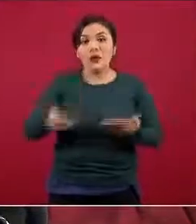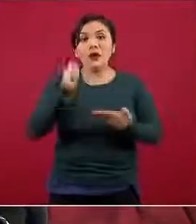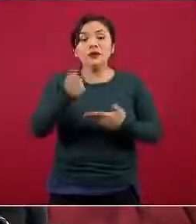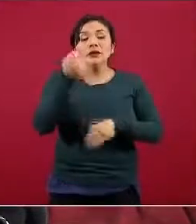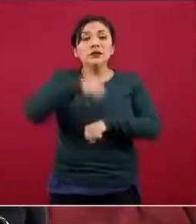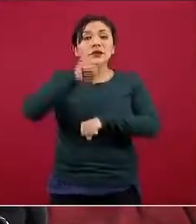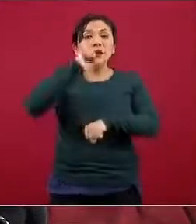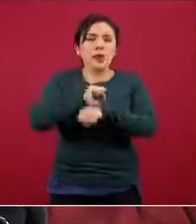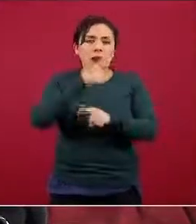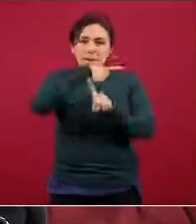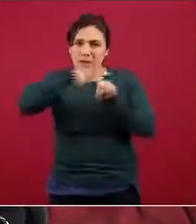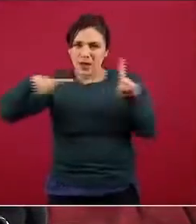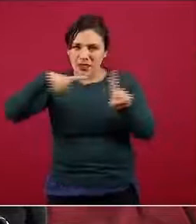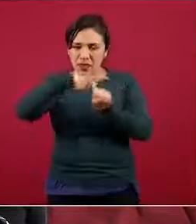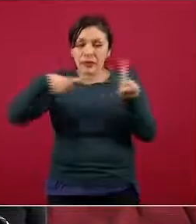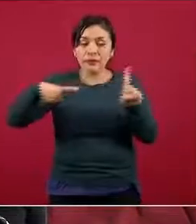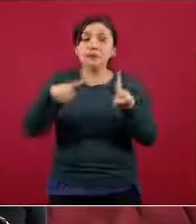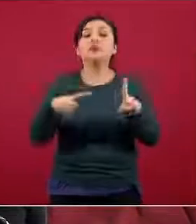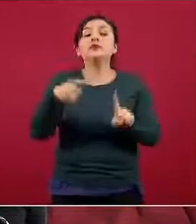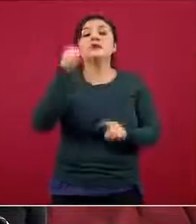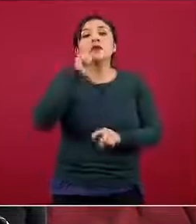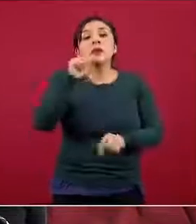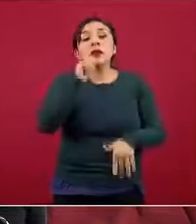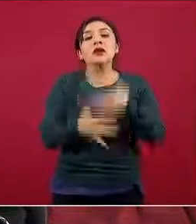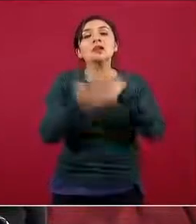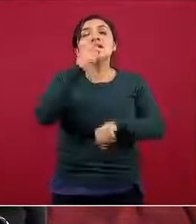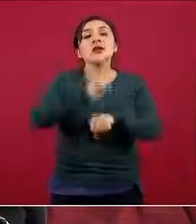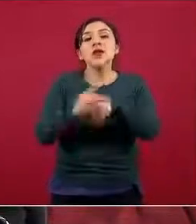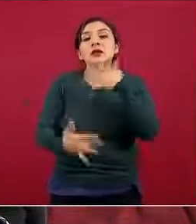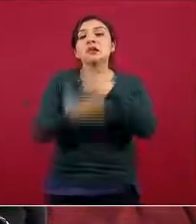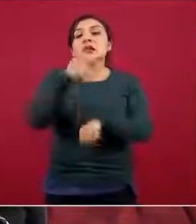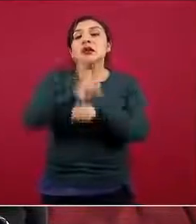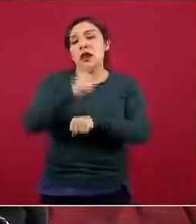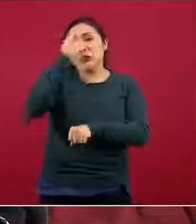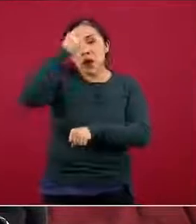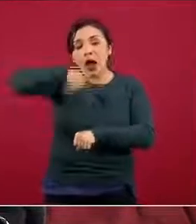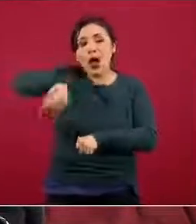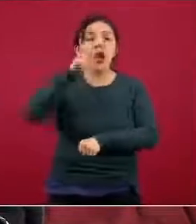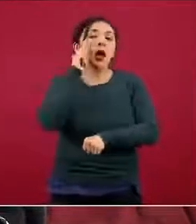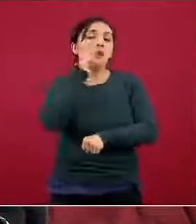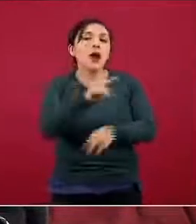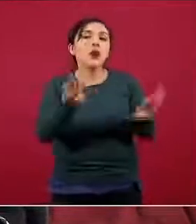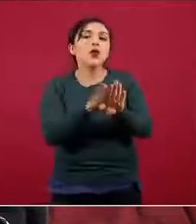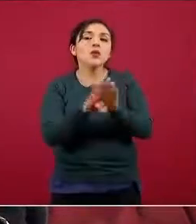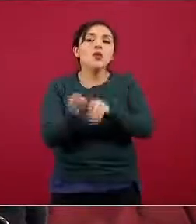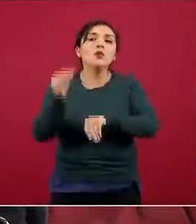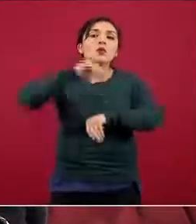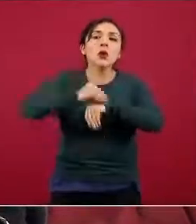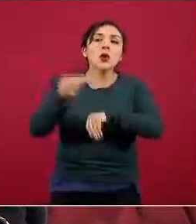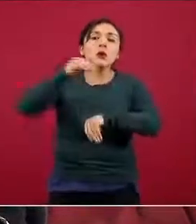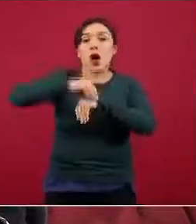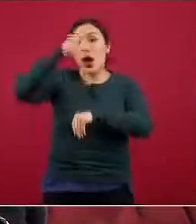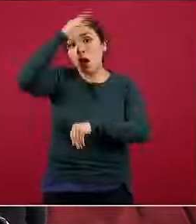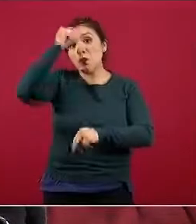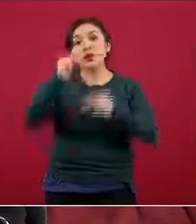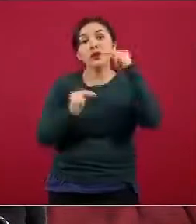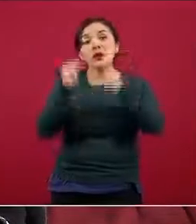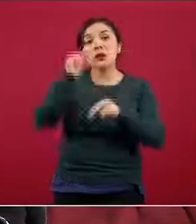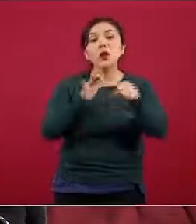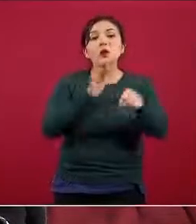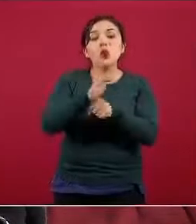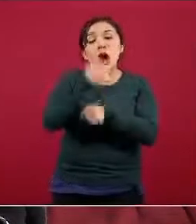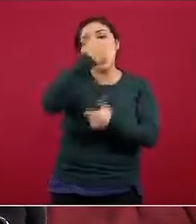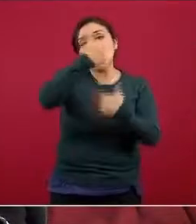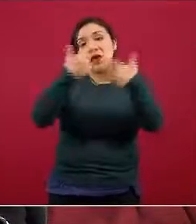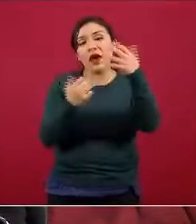semana intermedia y cada 15 días se publica para su implementación de acuerdo al nivel de riesgo por cada